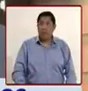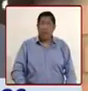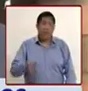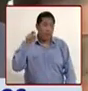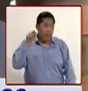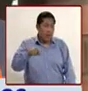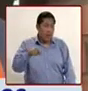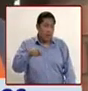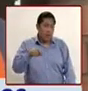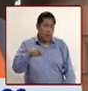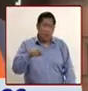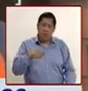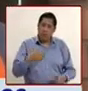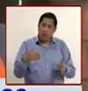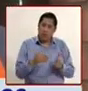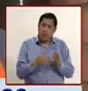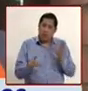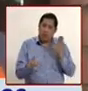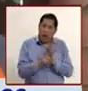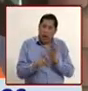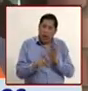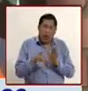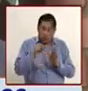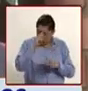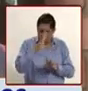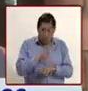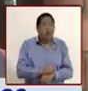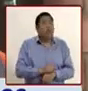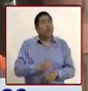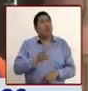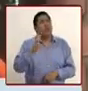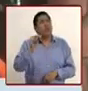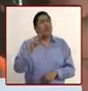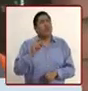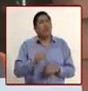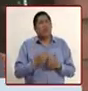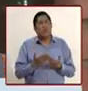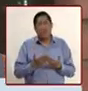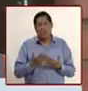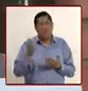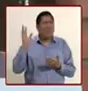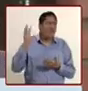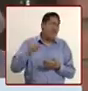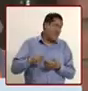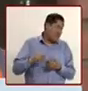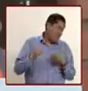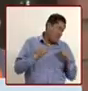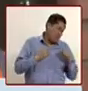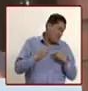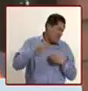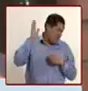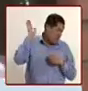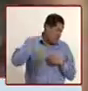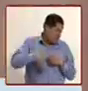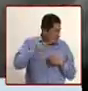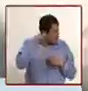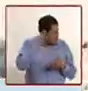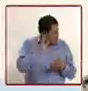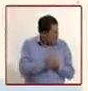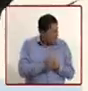Eso es en realidad un delito, ¿no? No es una costumbre. Pues no es. Tampoco debe ser, es un mito nomás, pues. No